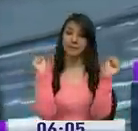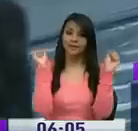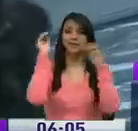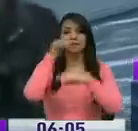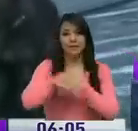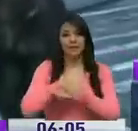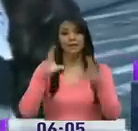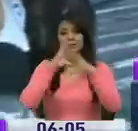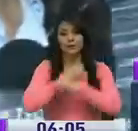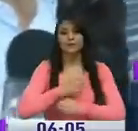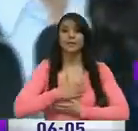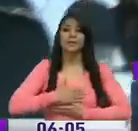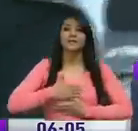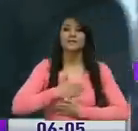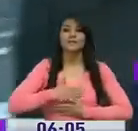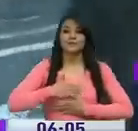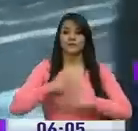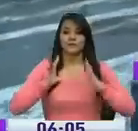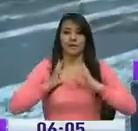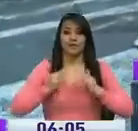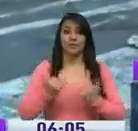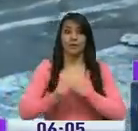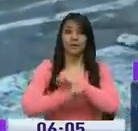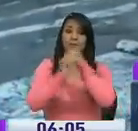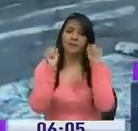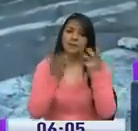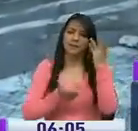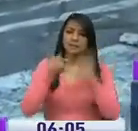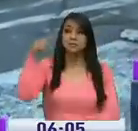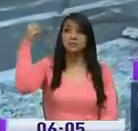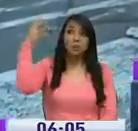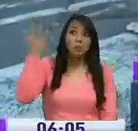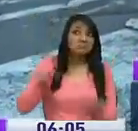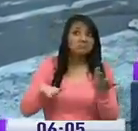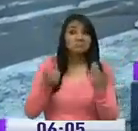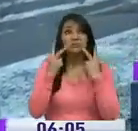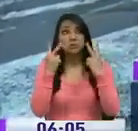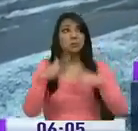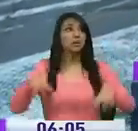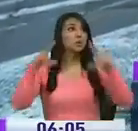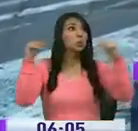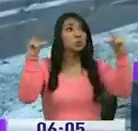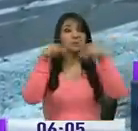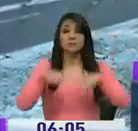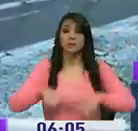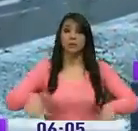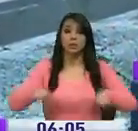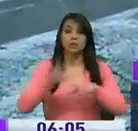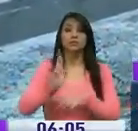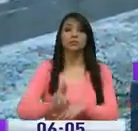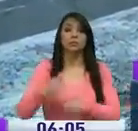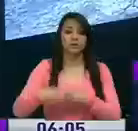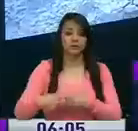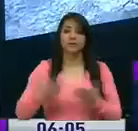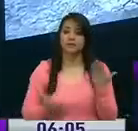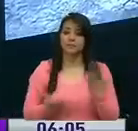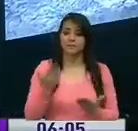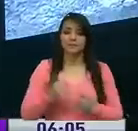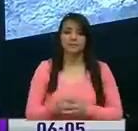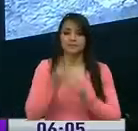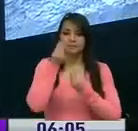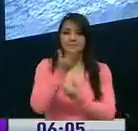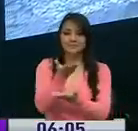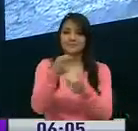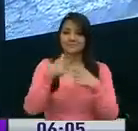Parece que va a haber un buen tiempo al menos en la mañana no se ve mayor cantidad de nubes en este sector del sur de la capital esas información